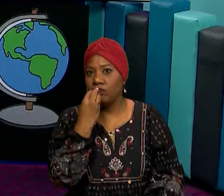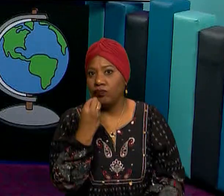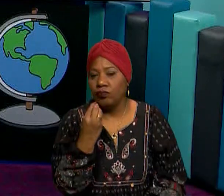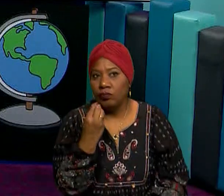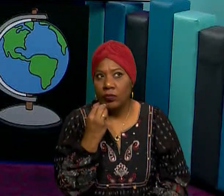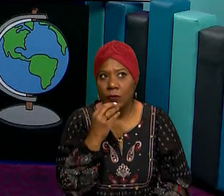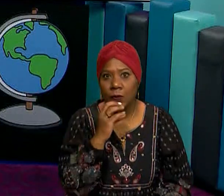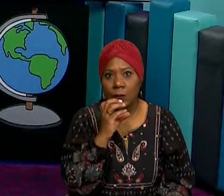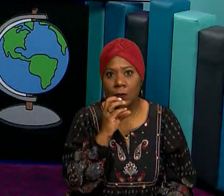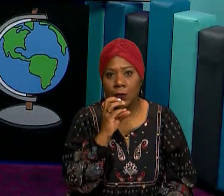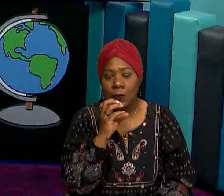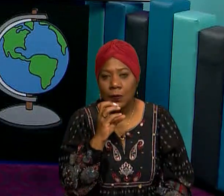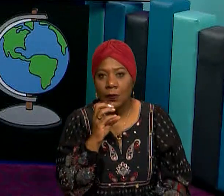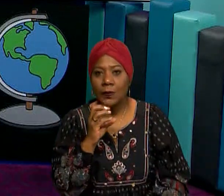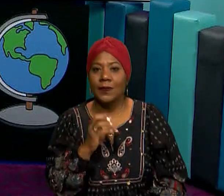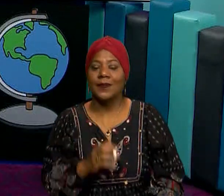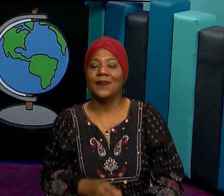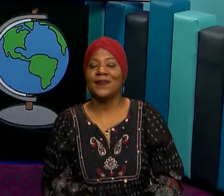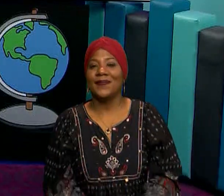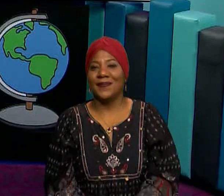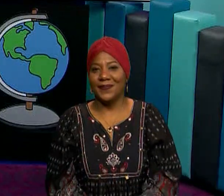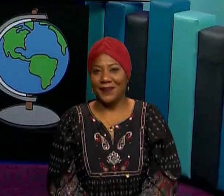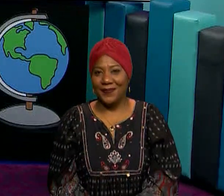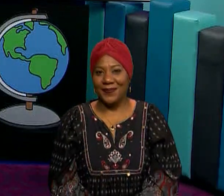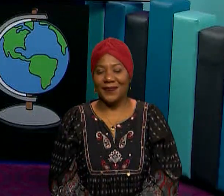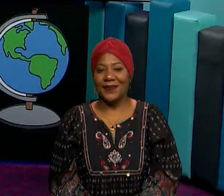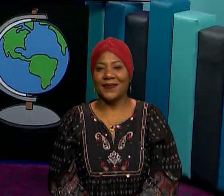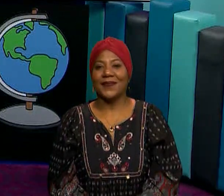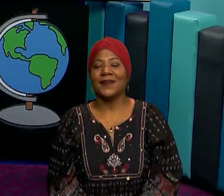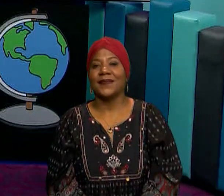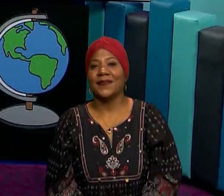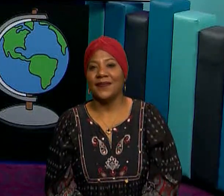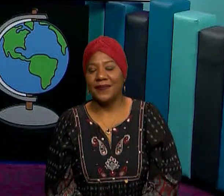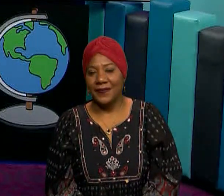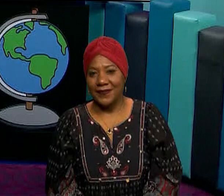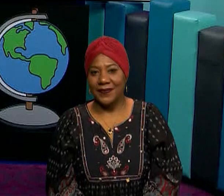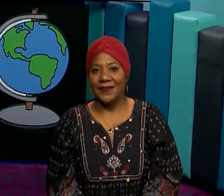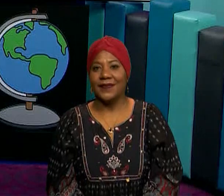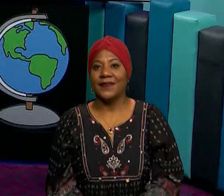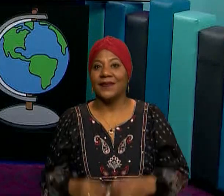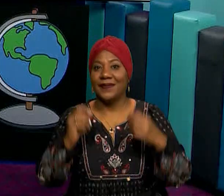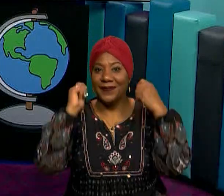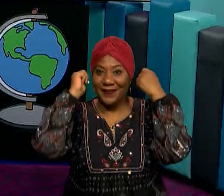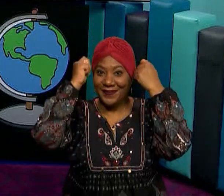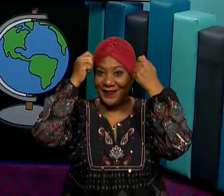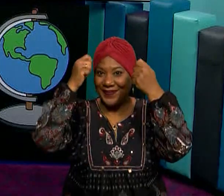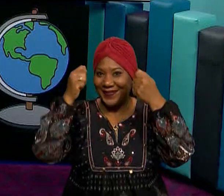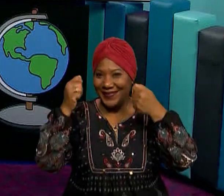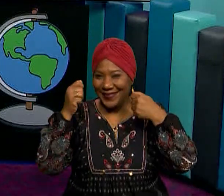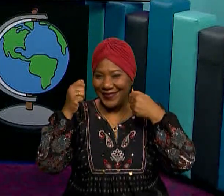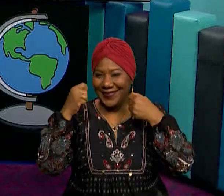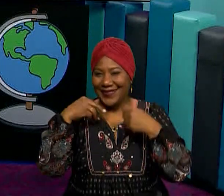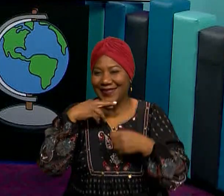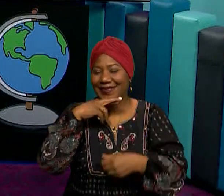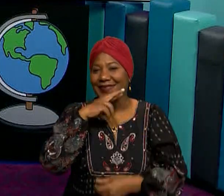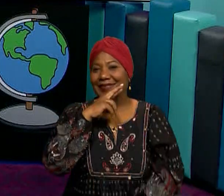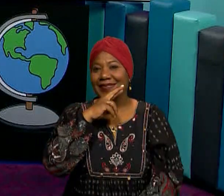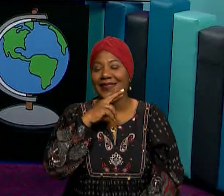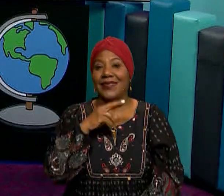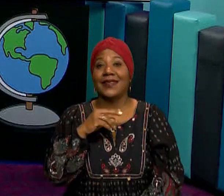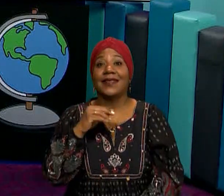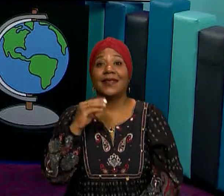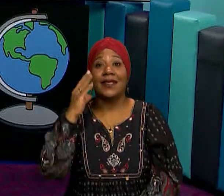También tenemos a Caperucita Roja, la niña de la capa roja. Y por último tenemos a la